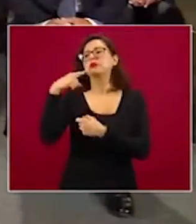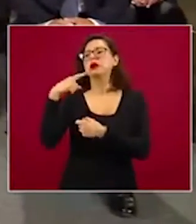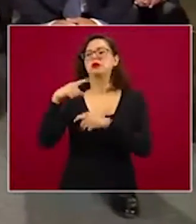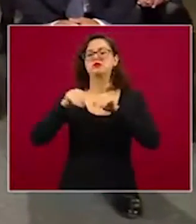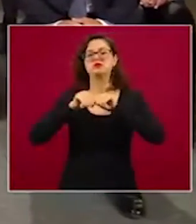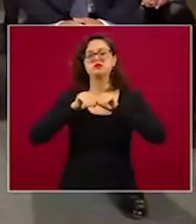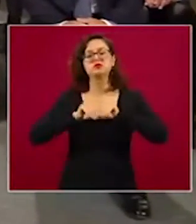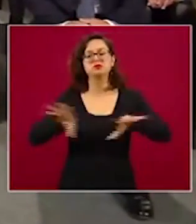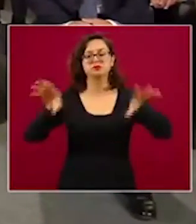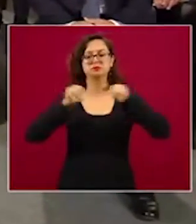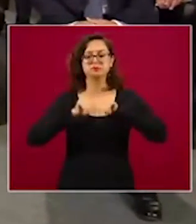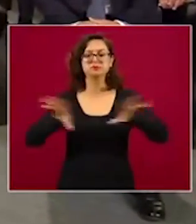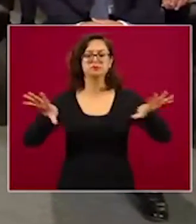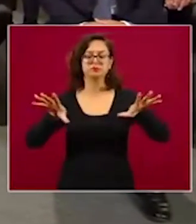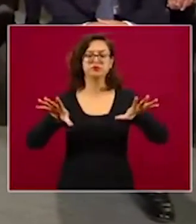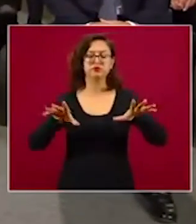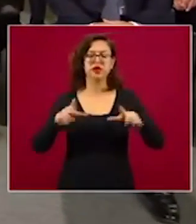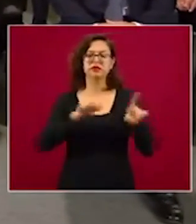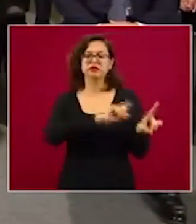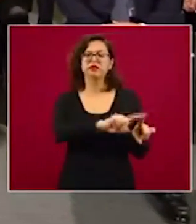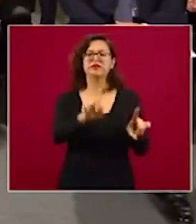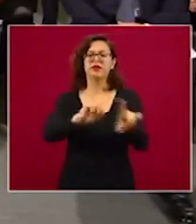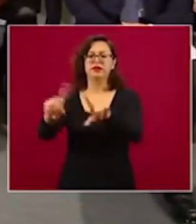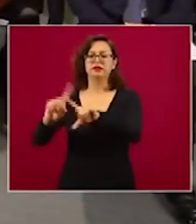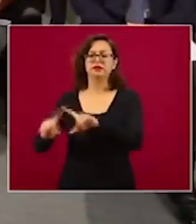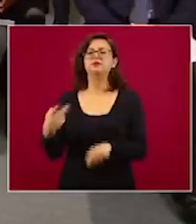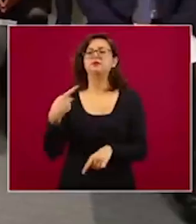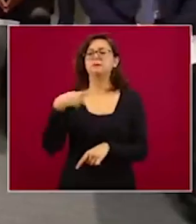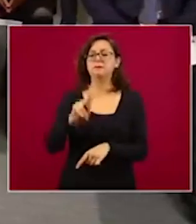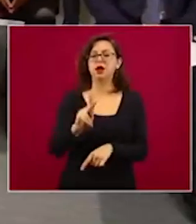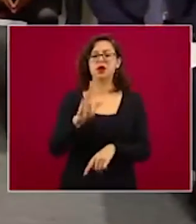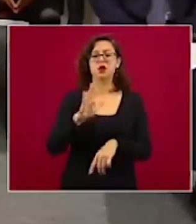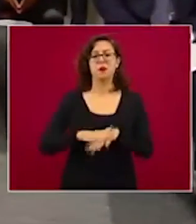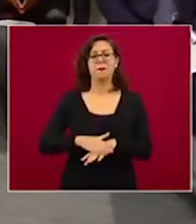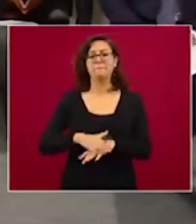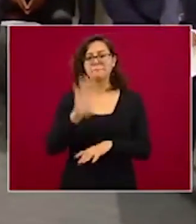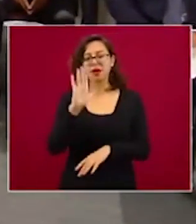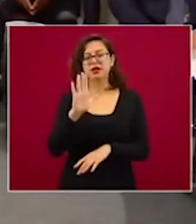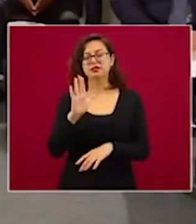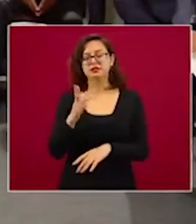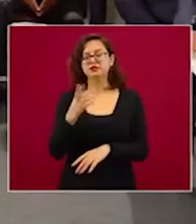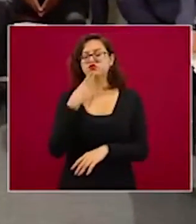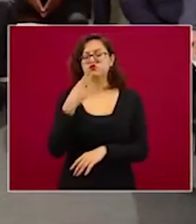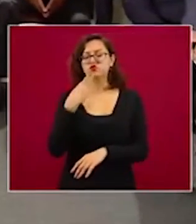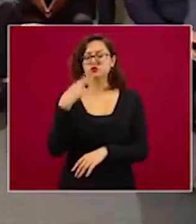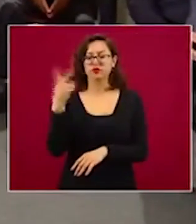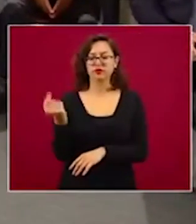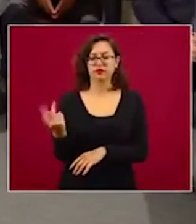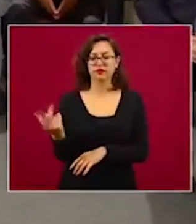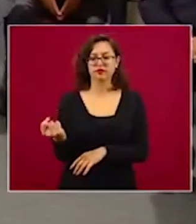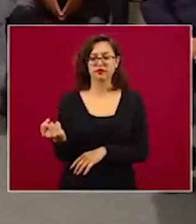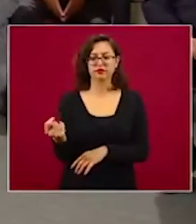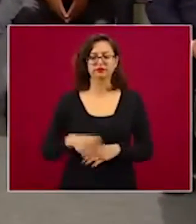en especial de las televisoras.